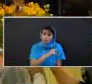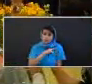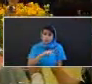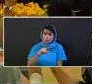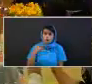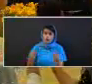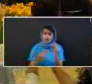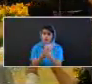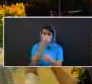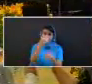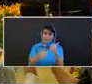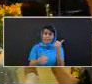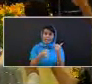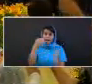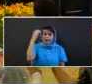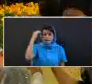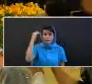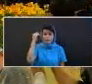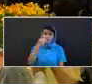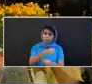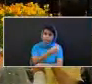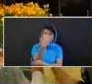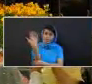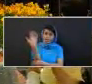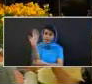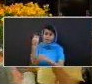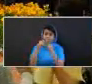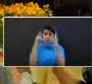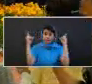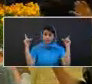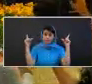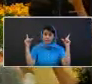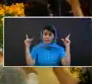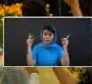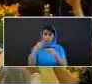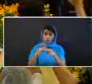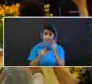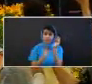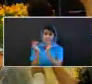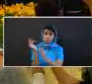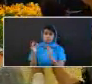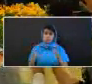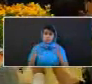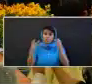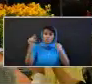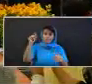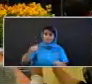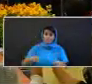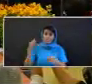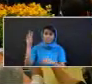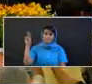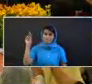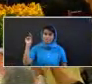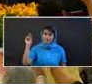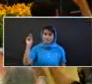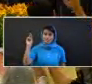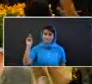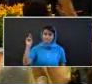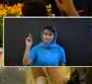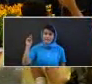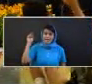nuevas cada mañana al despertar, Señor. En el nombre de Jesús, Señor, venimos poniendo estas necesidades, Señor,